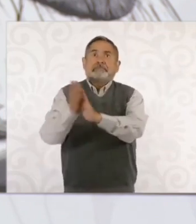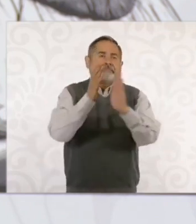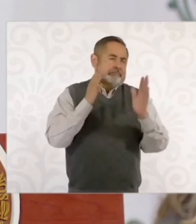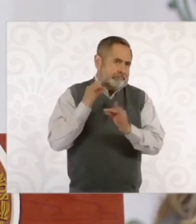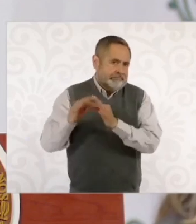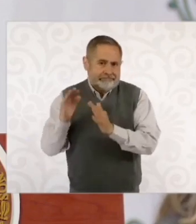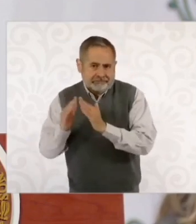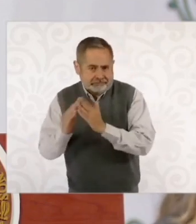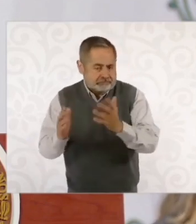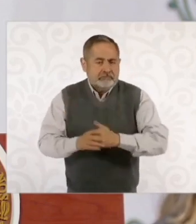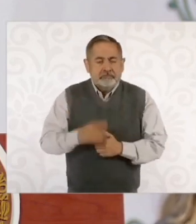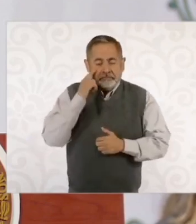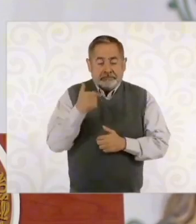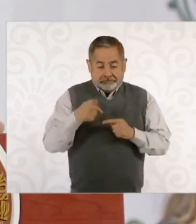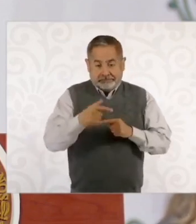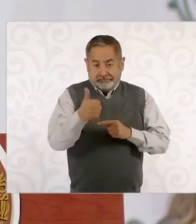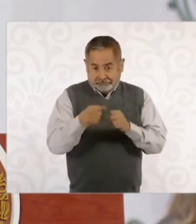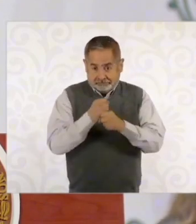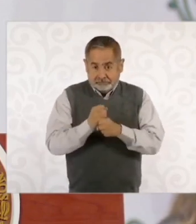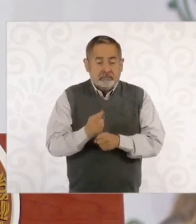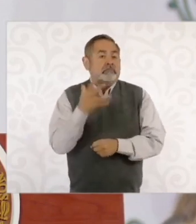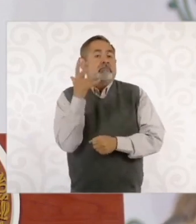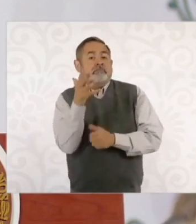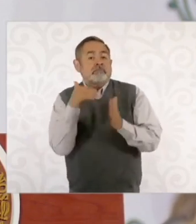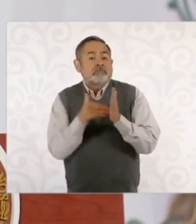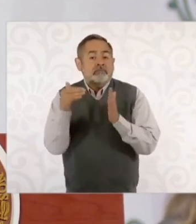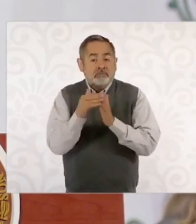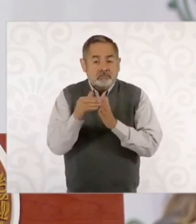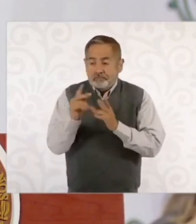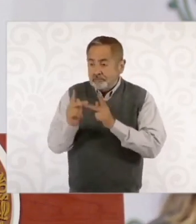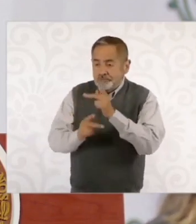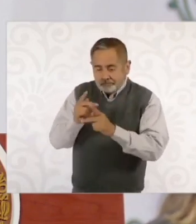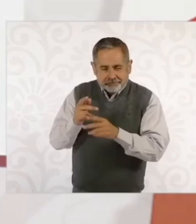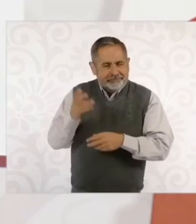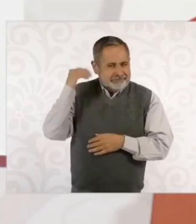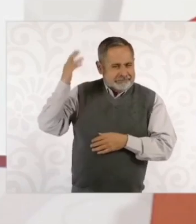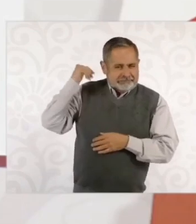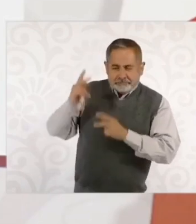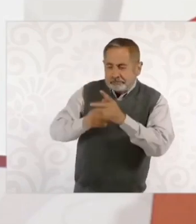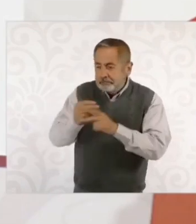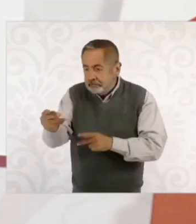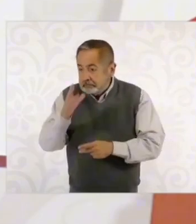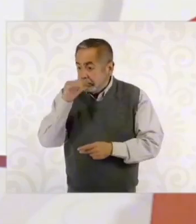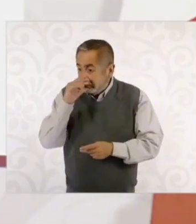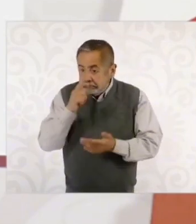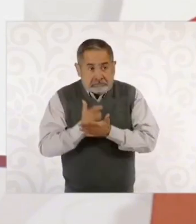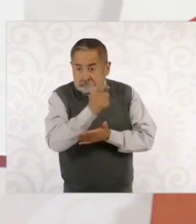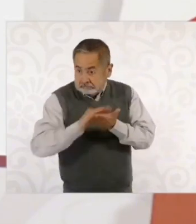créditos reestructurados para quien ya tiene vivienda y no podía pagarla, y además